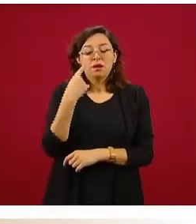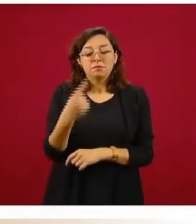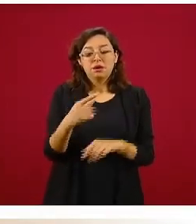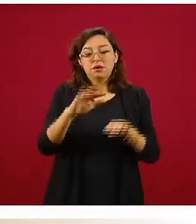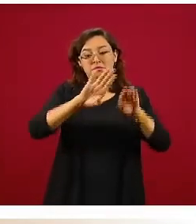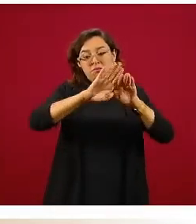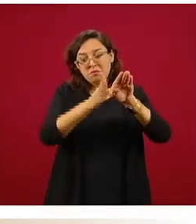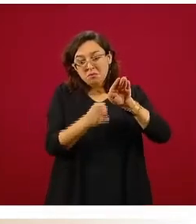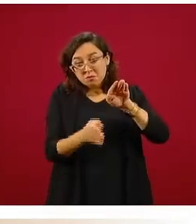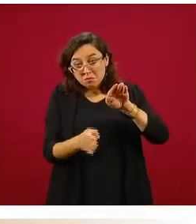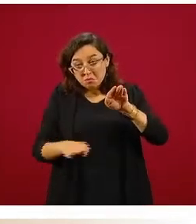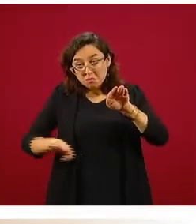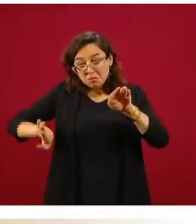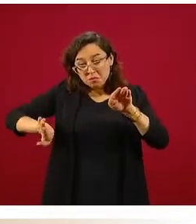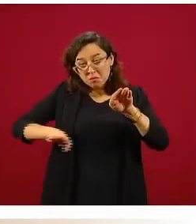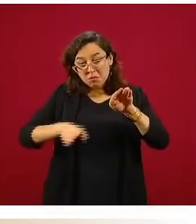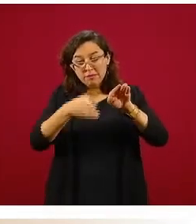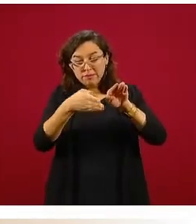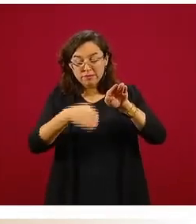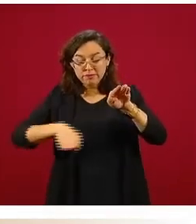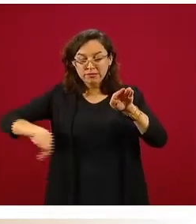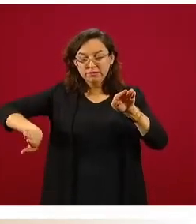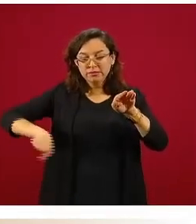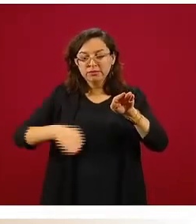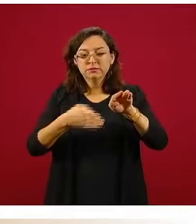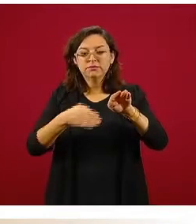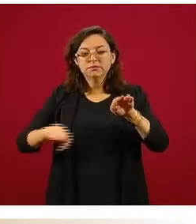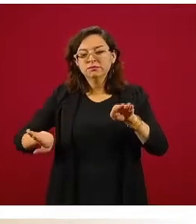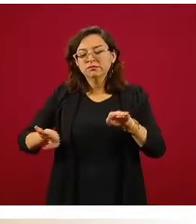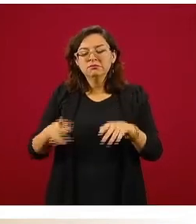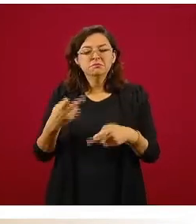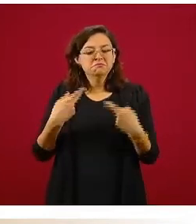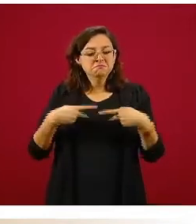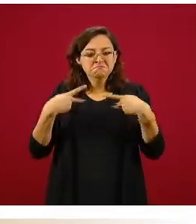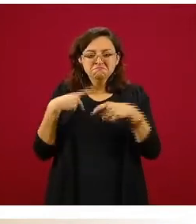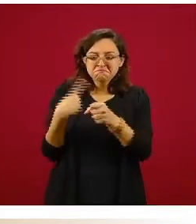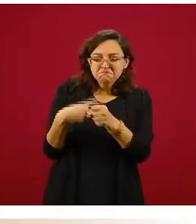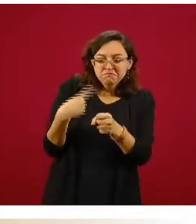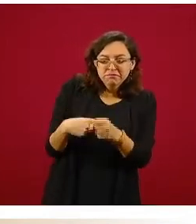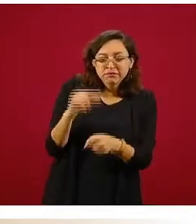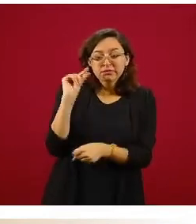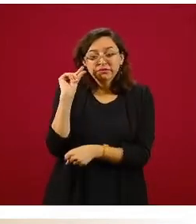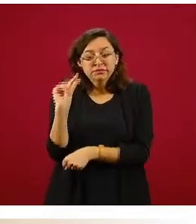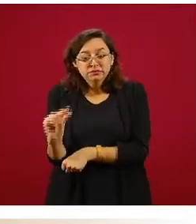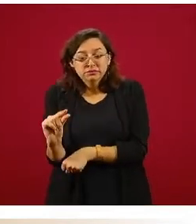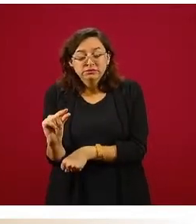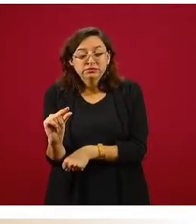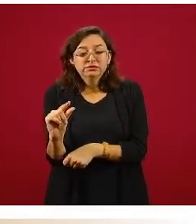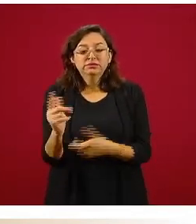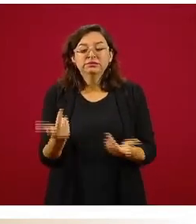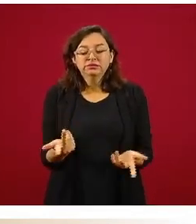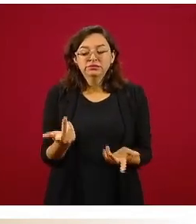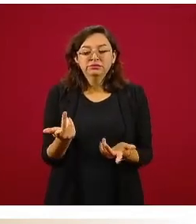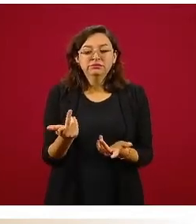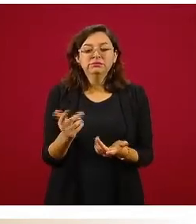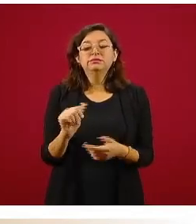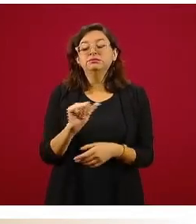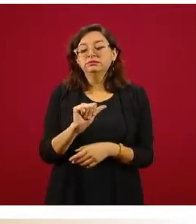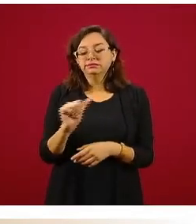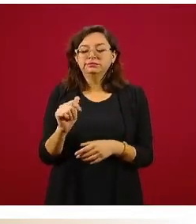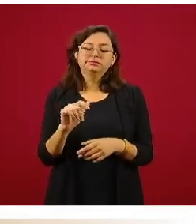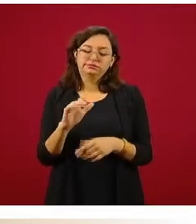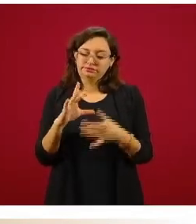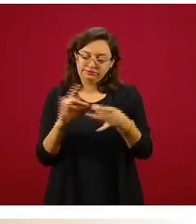bajas de esta curva, existen pocos casos y otros eventos importantes que